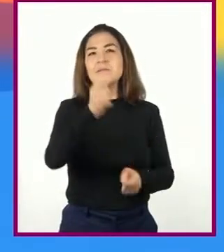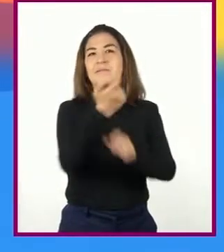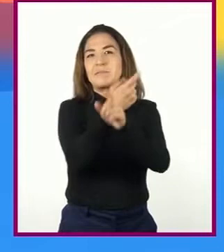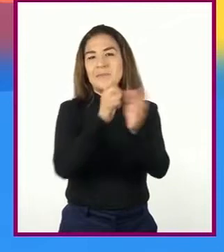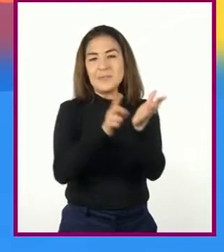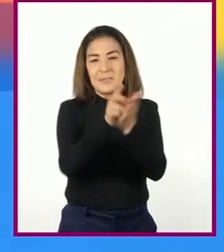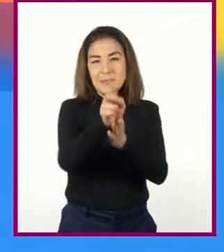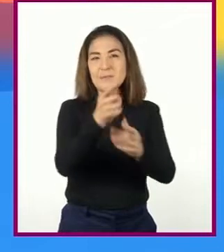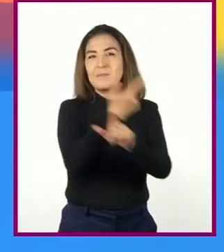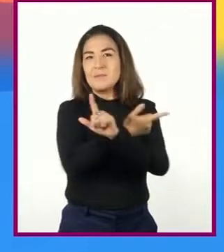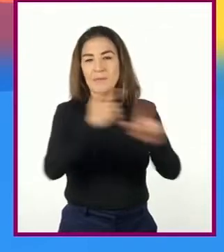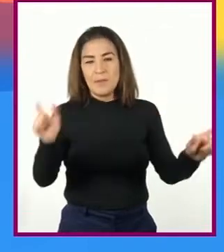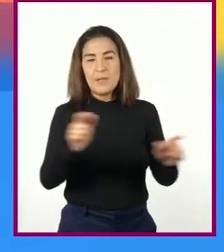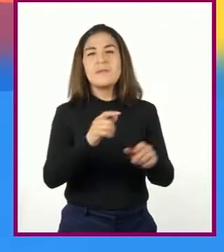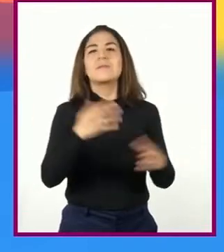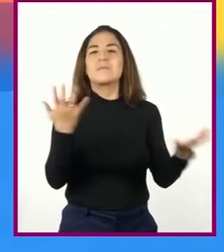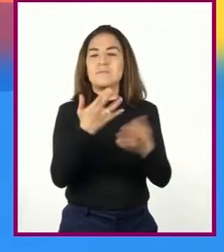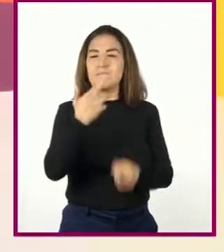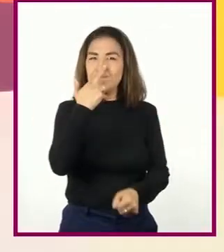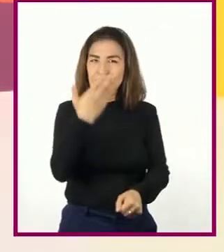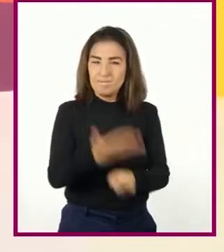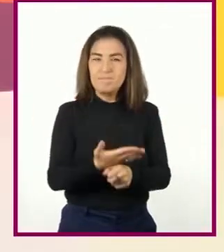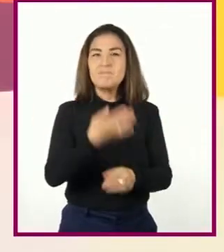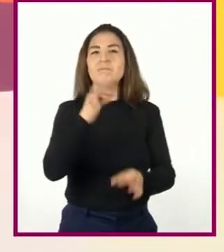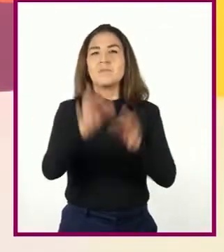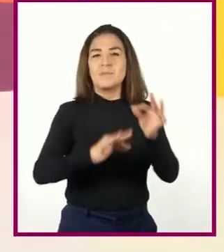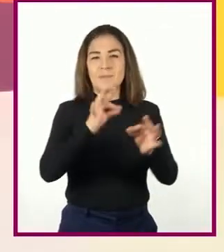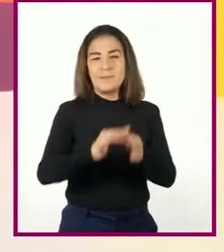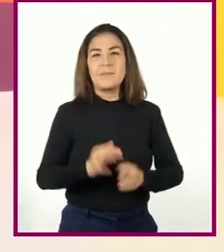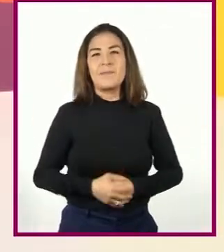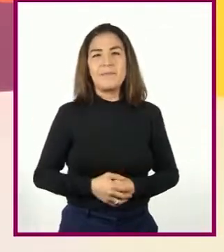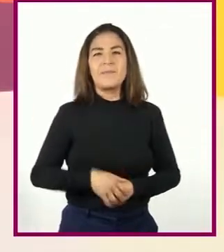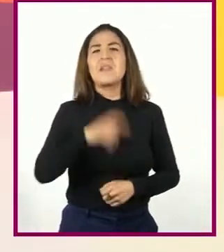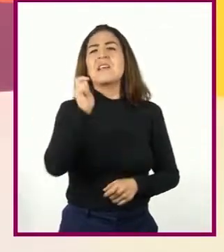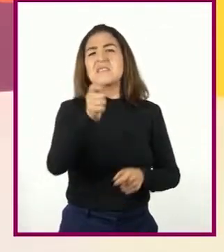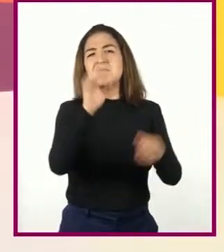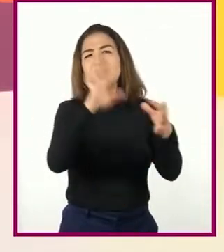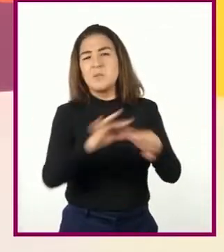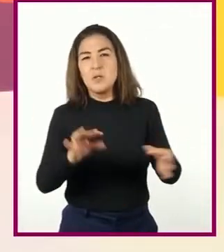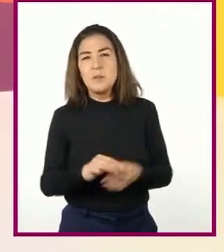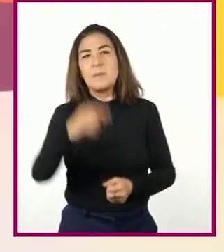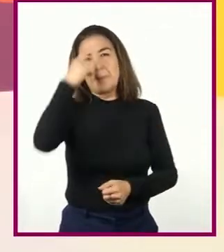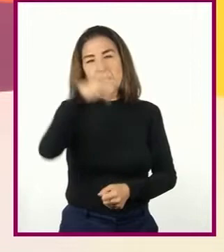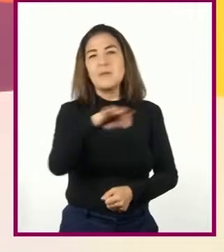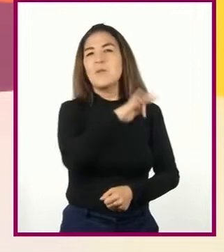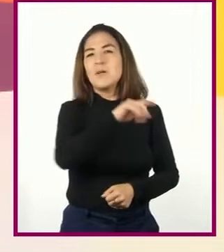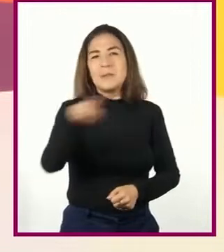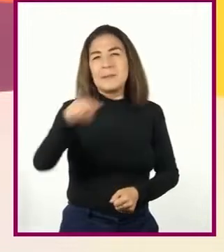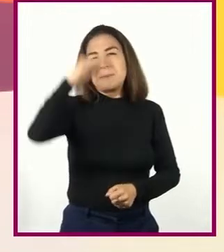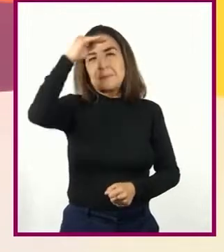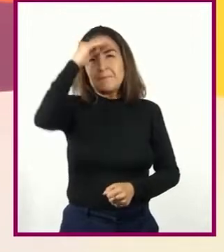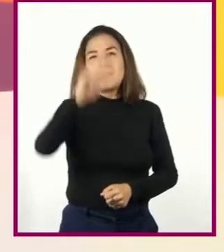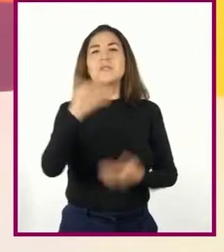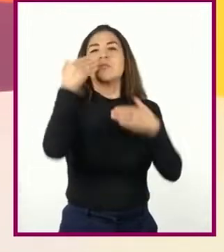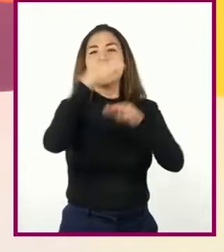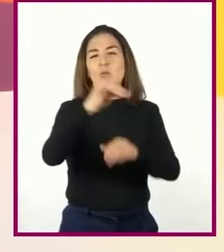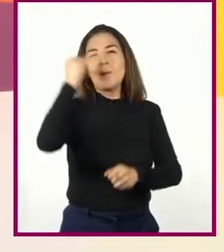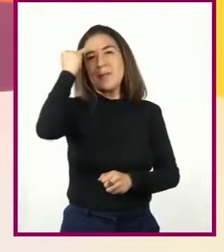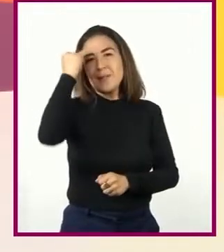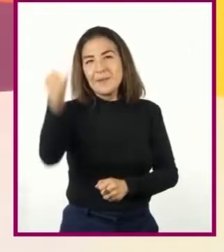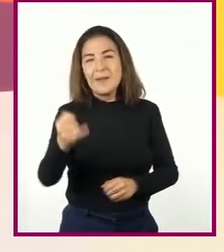libertad y lo ejerzo con responsabilidad, en la que platicaremos sobre aspectos que les permitirán reflexionar sobre sus